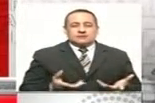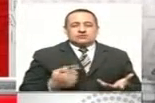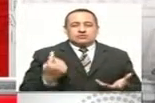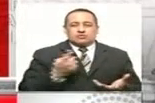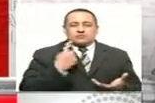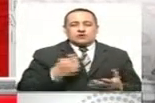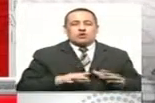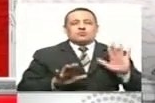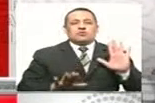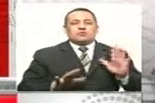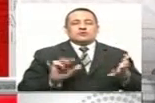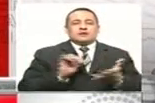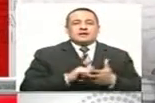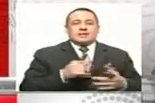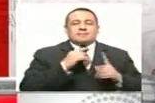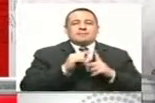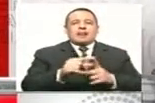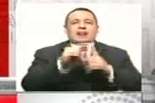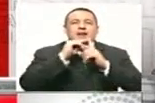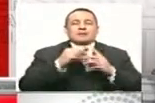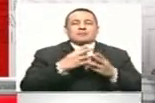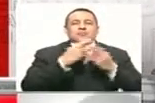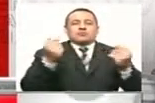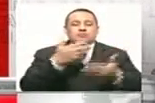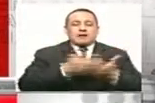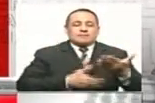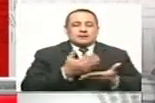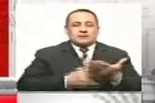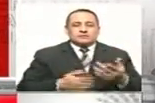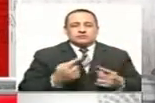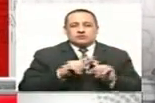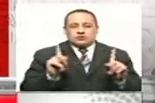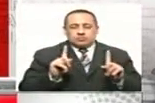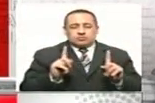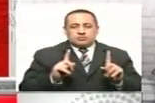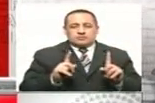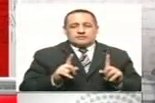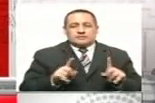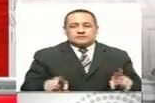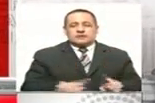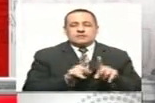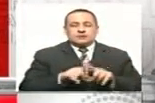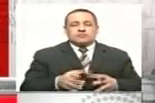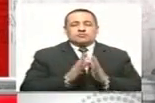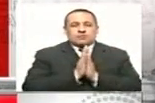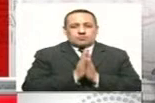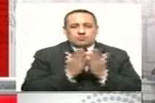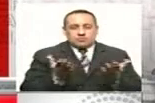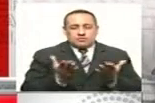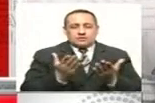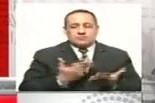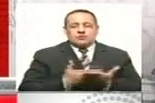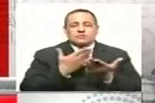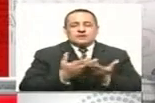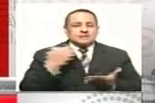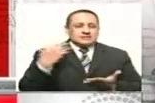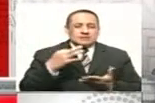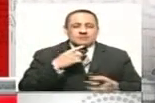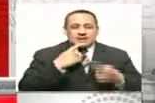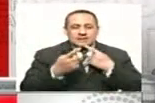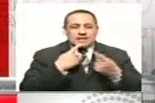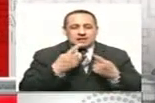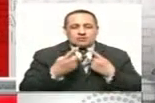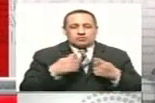esos compromisos queden en palabras y en papeles, señora Presidenta de Consejo de Ministros. Por favor, que prime siempre el